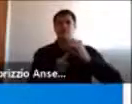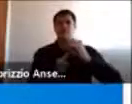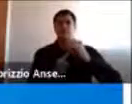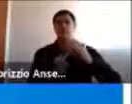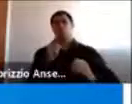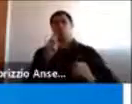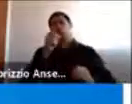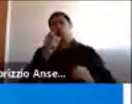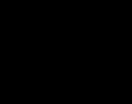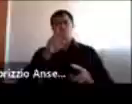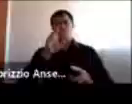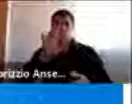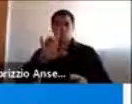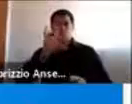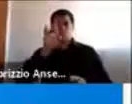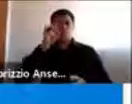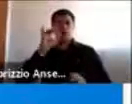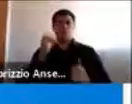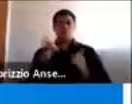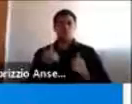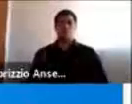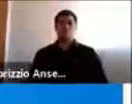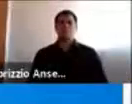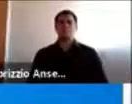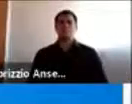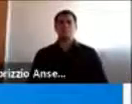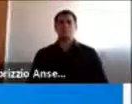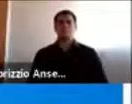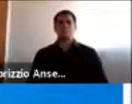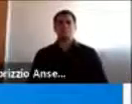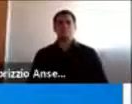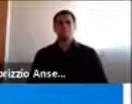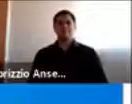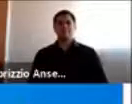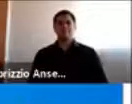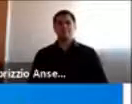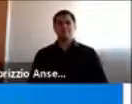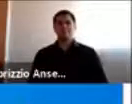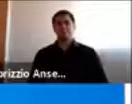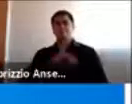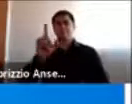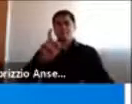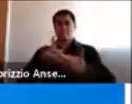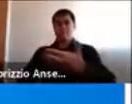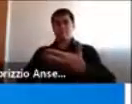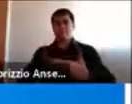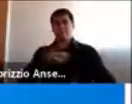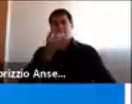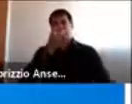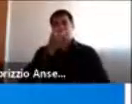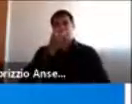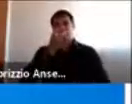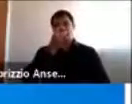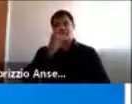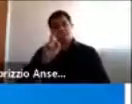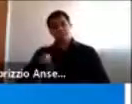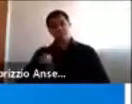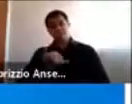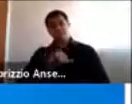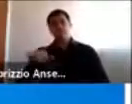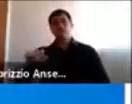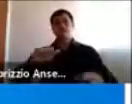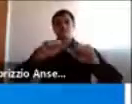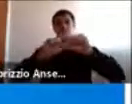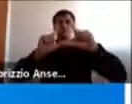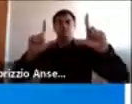van a utilizar para jugar luego simplemente presionan la flecha verde y les redirige a esta página en